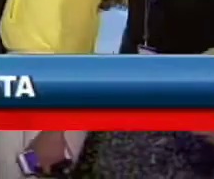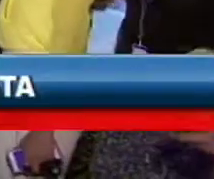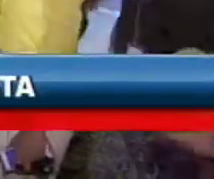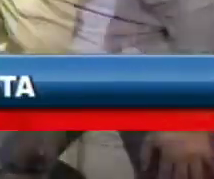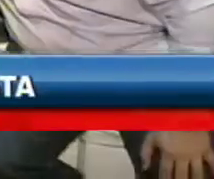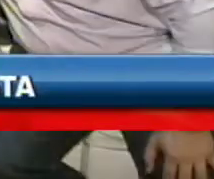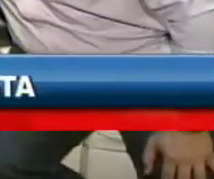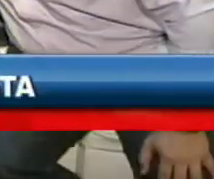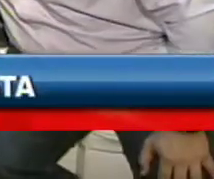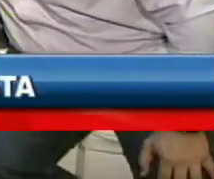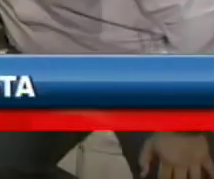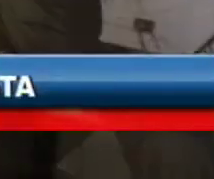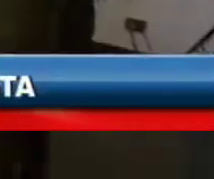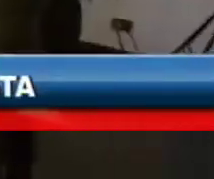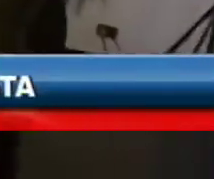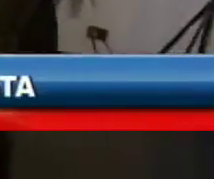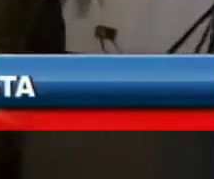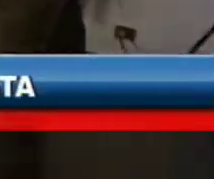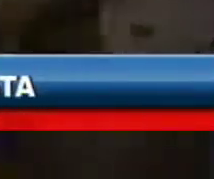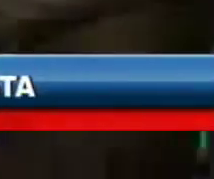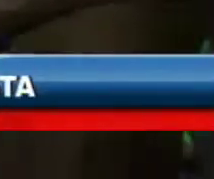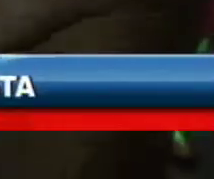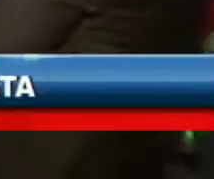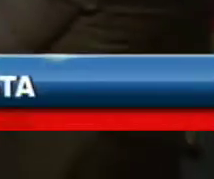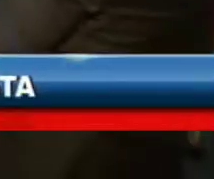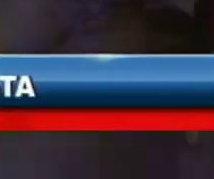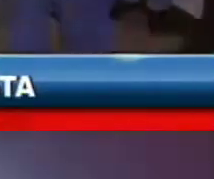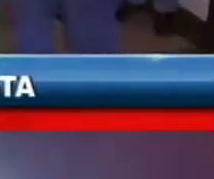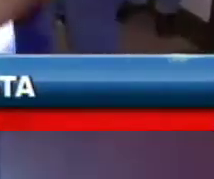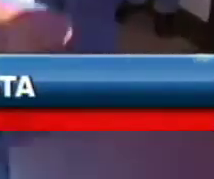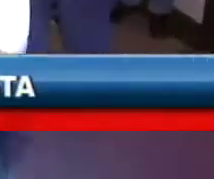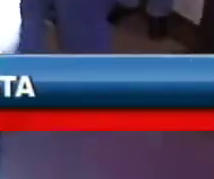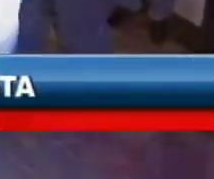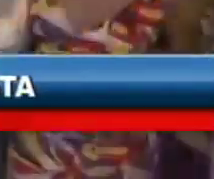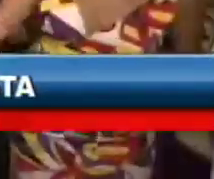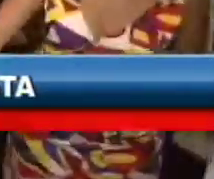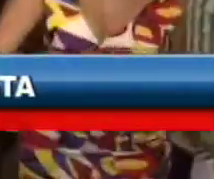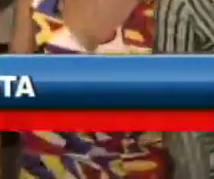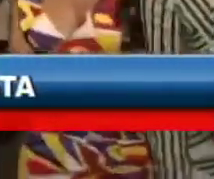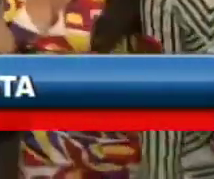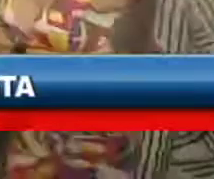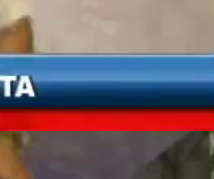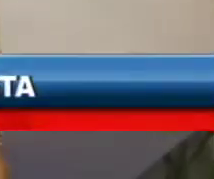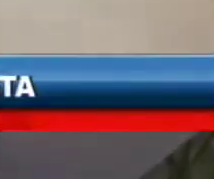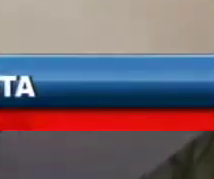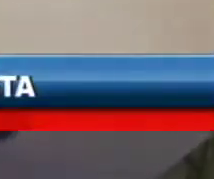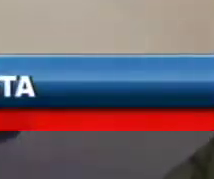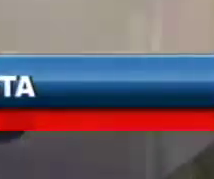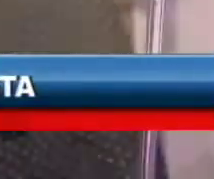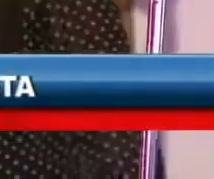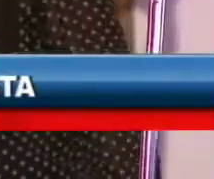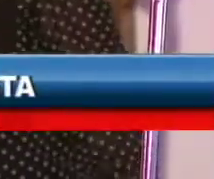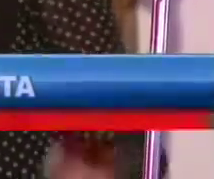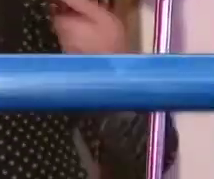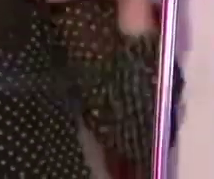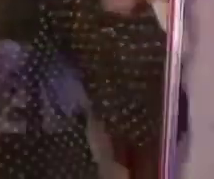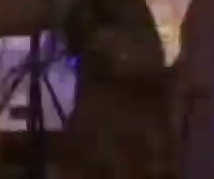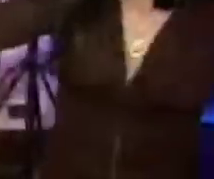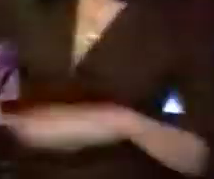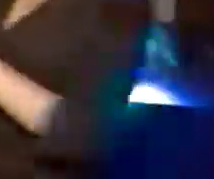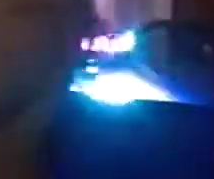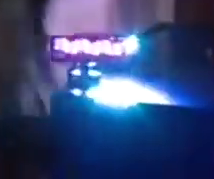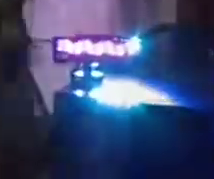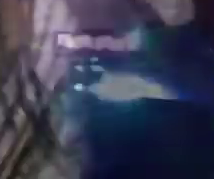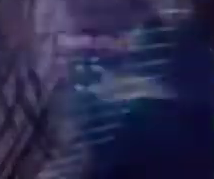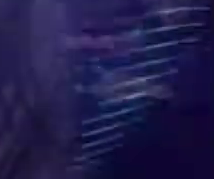Fiesta en familia. Noticiero Venevisión celebró por todo lo alto el Día del Periodista en un compartir lleno de alegría y